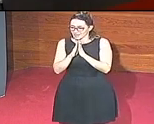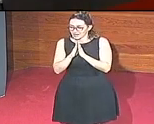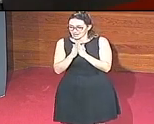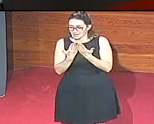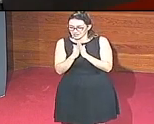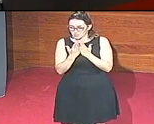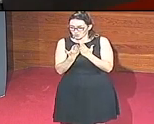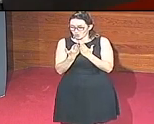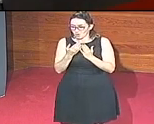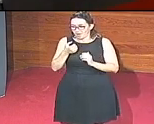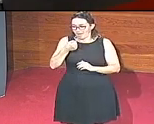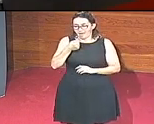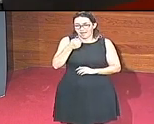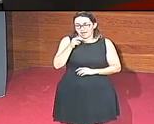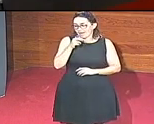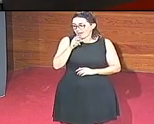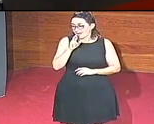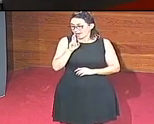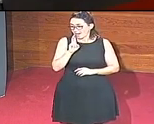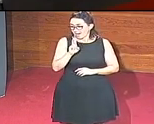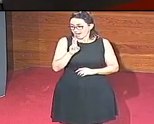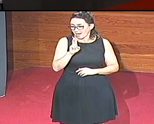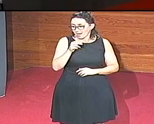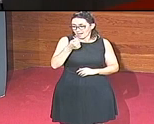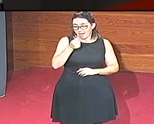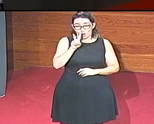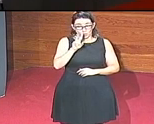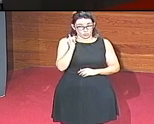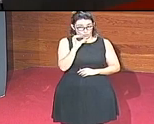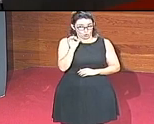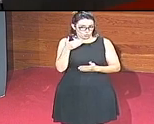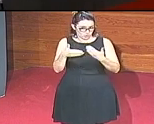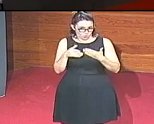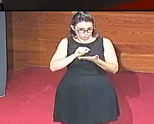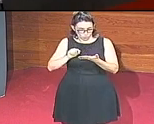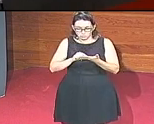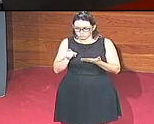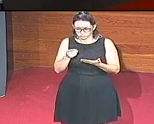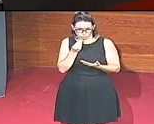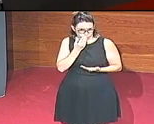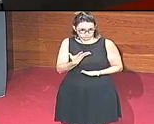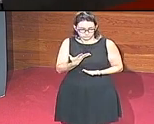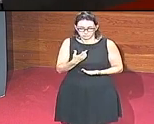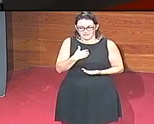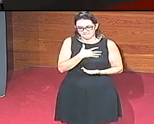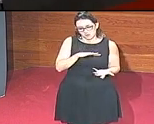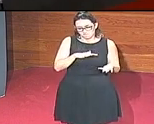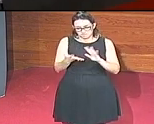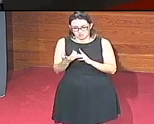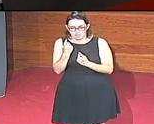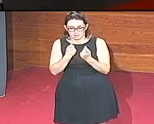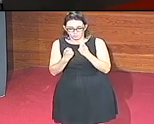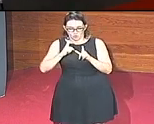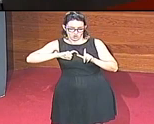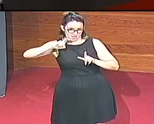una eso es una belleza del libro pues trae muchísima información que yo quiero trasladar a una infografía más allá de un texto